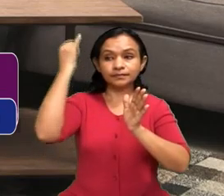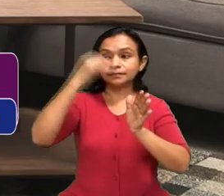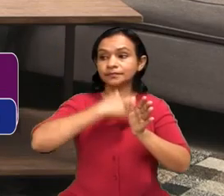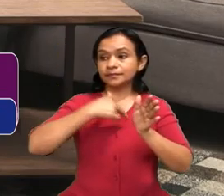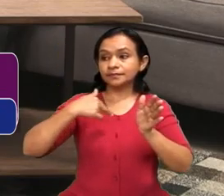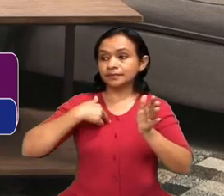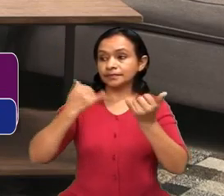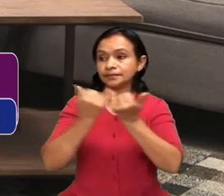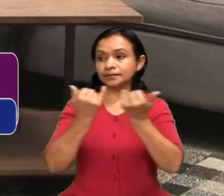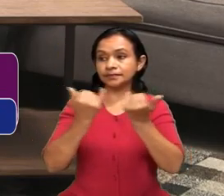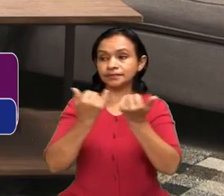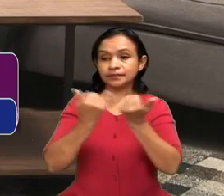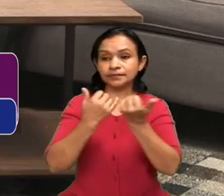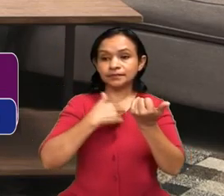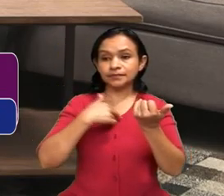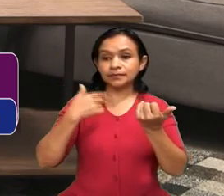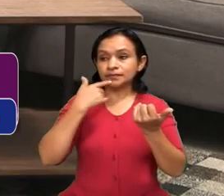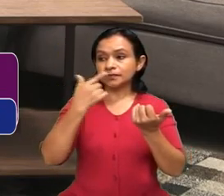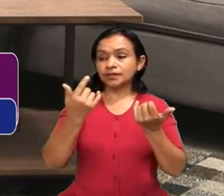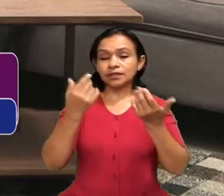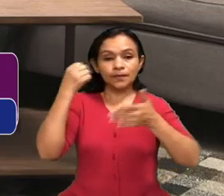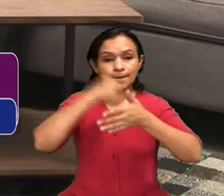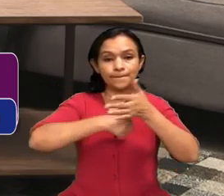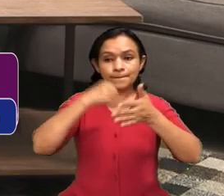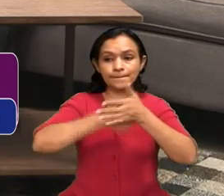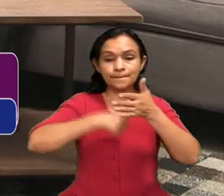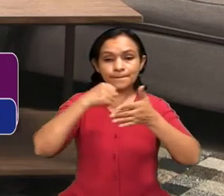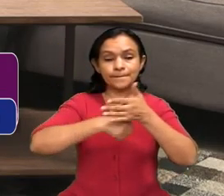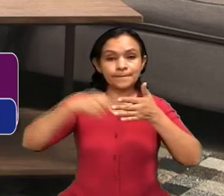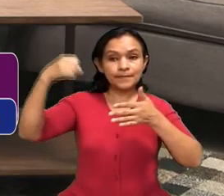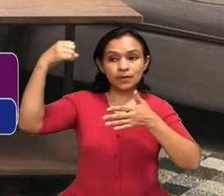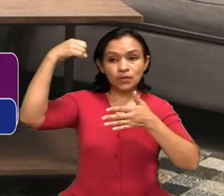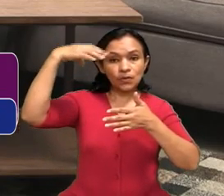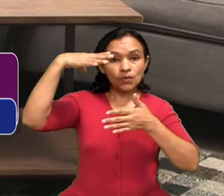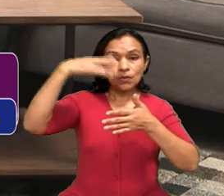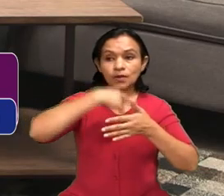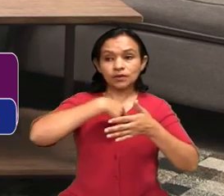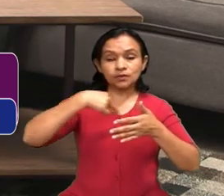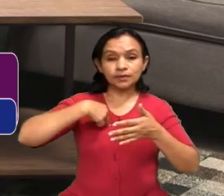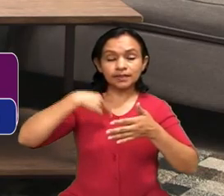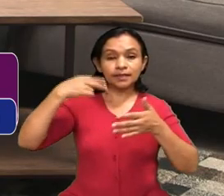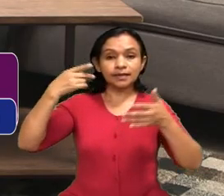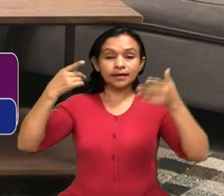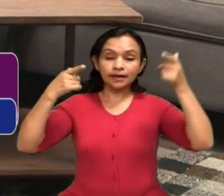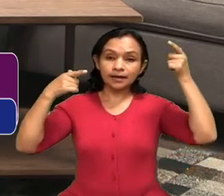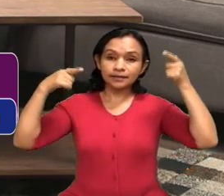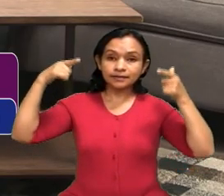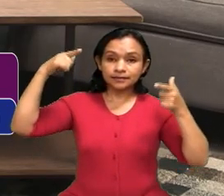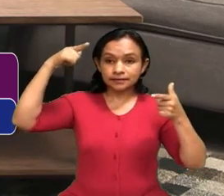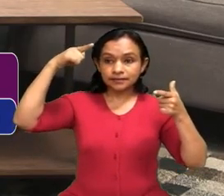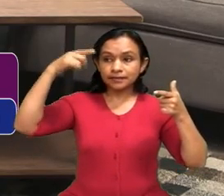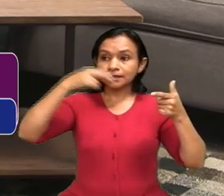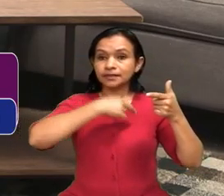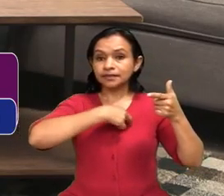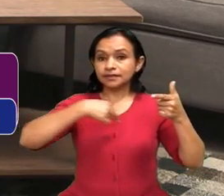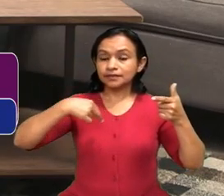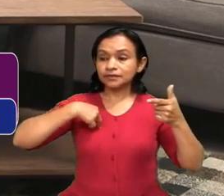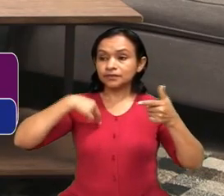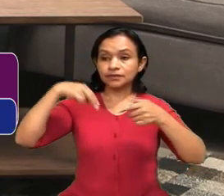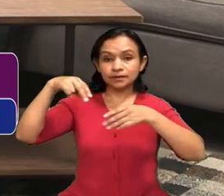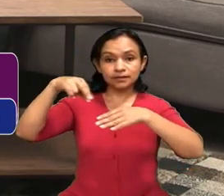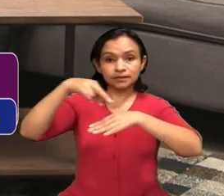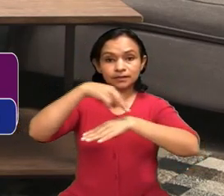y revolucionarios. Así es parte de la lucha y de la luz que nos deja Sandino, trazado en el camino